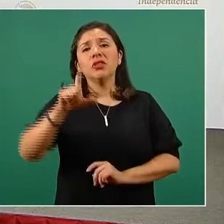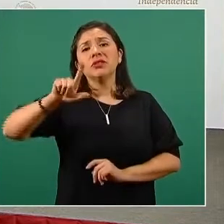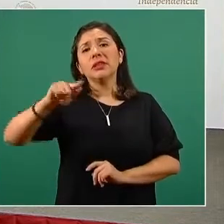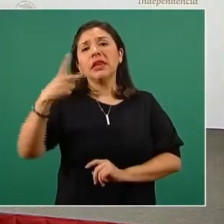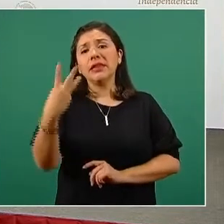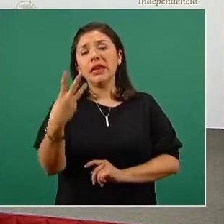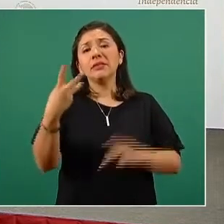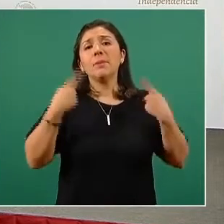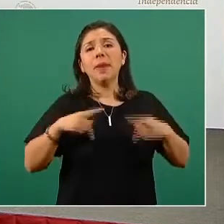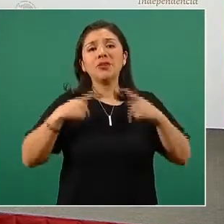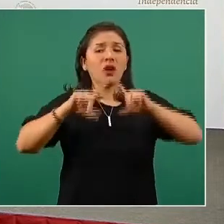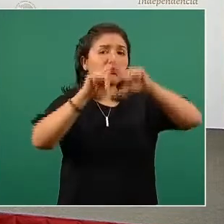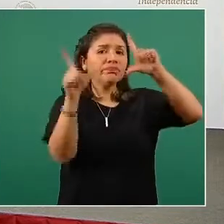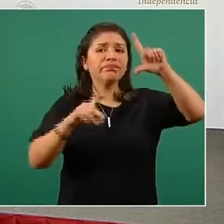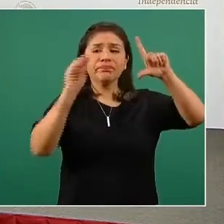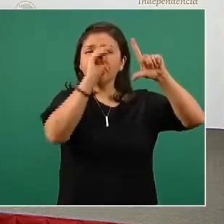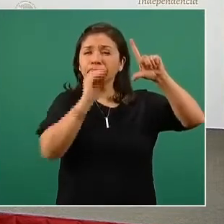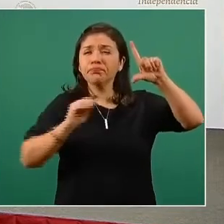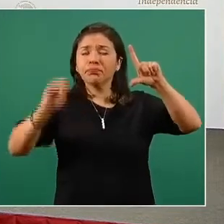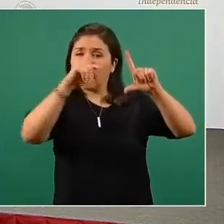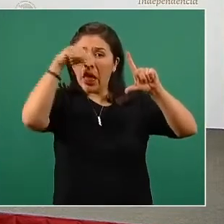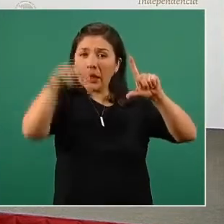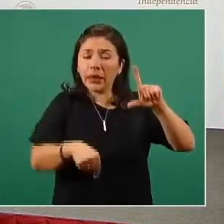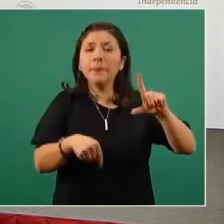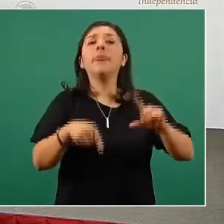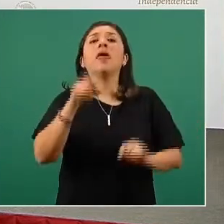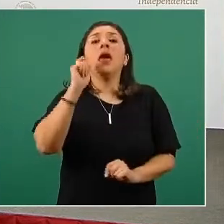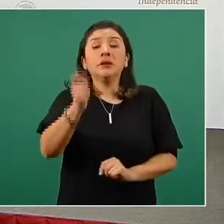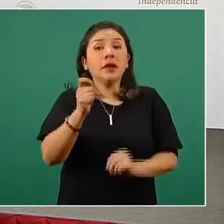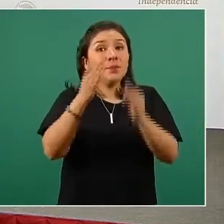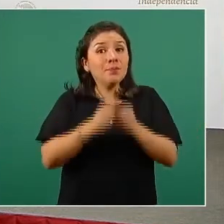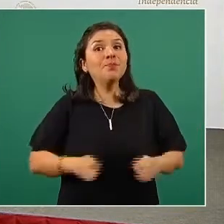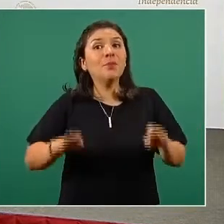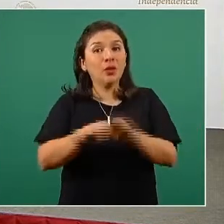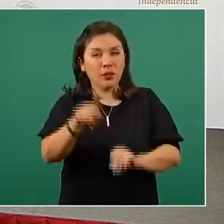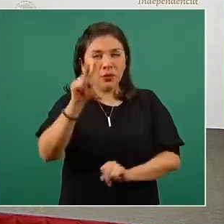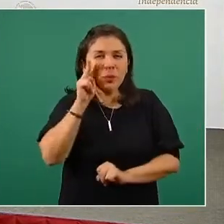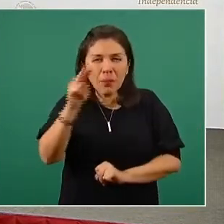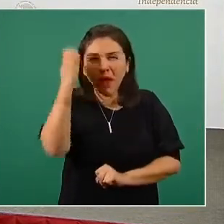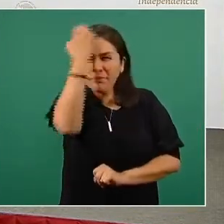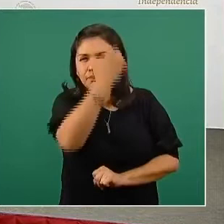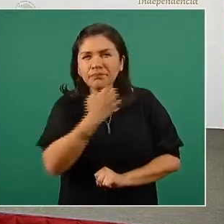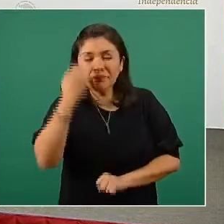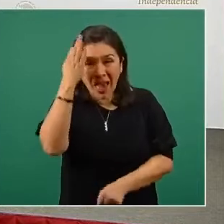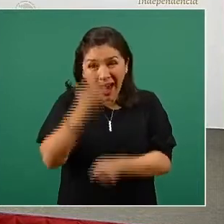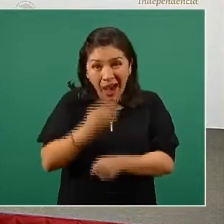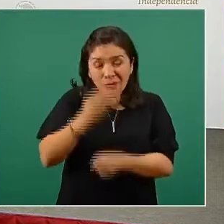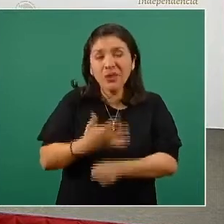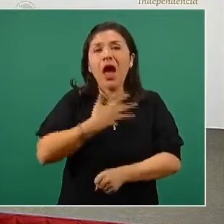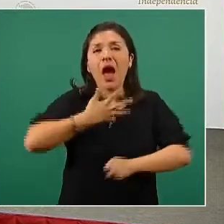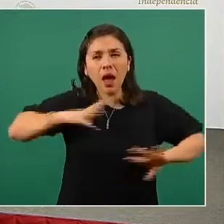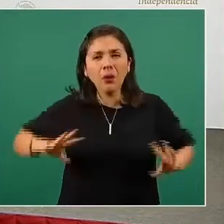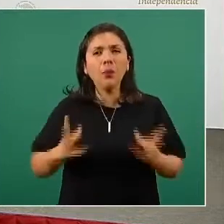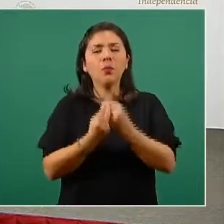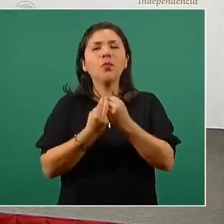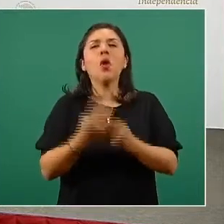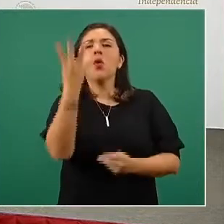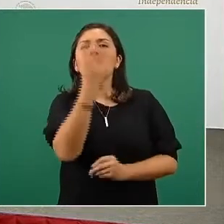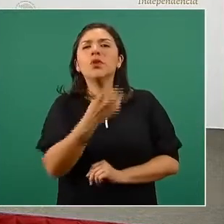49.273 distribuidos en toda la República Mexicana, y es muy importante que observen que actualmente tenemos ya arriba